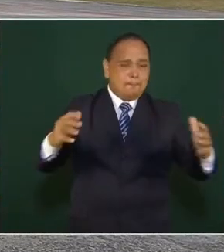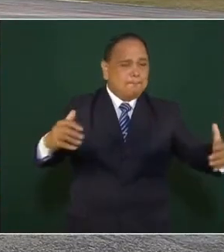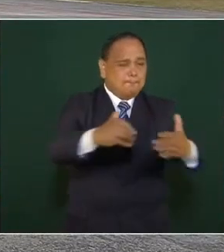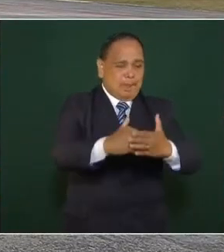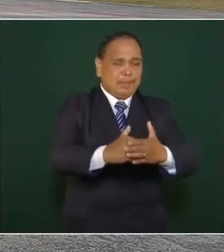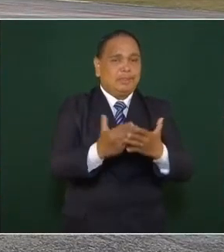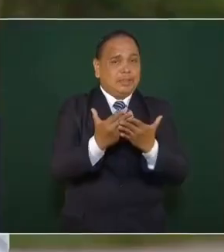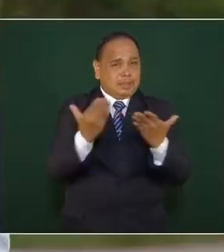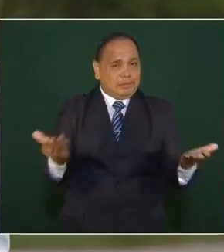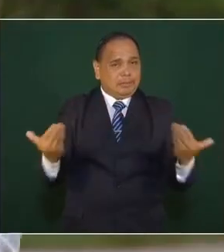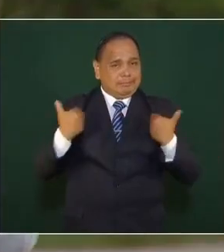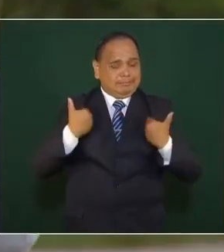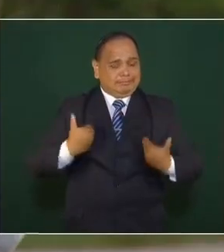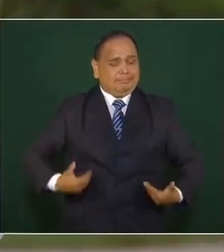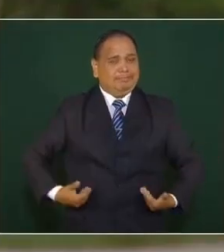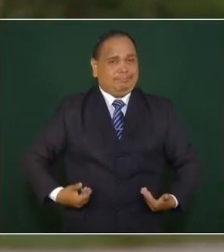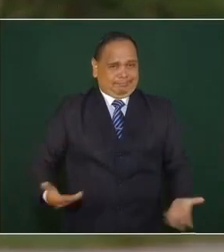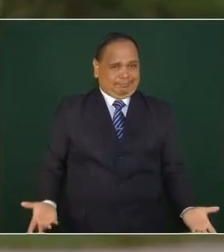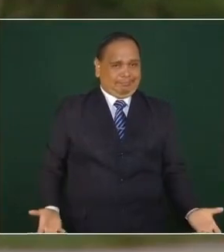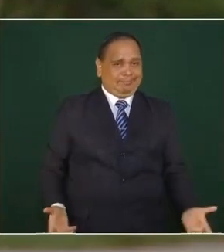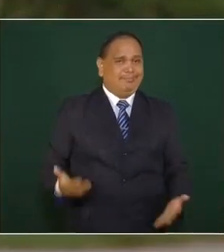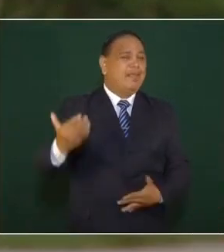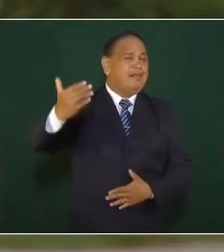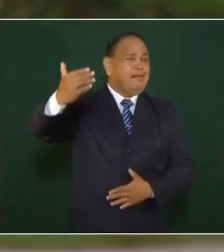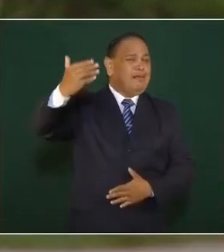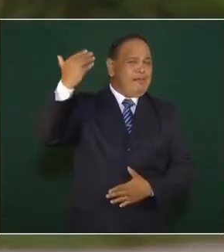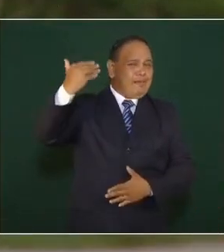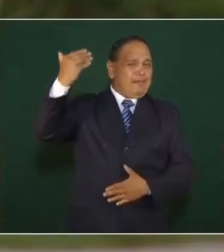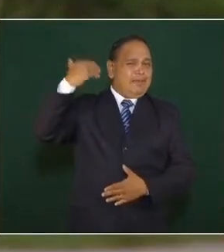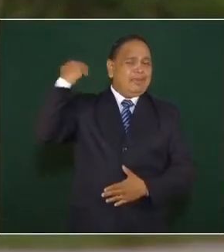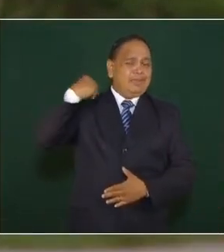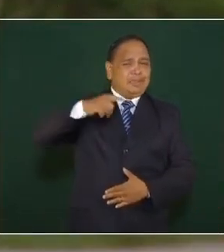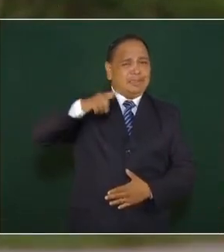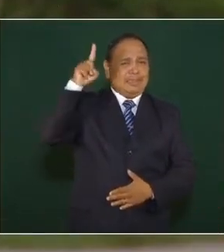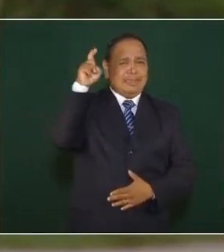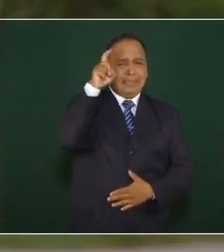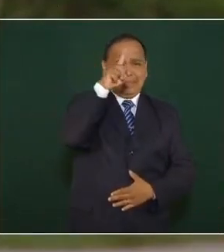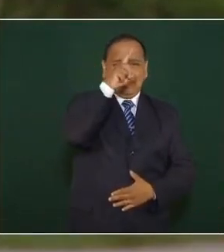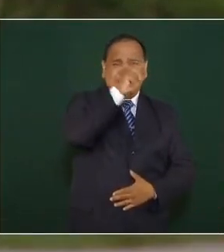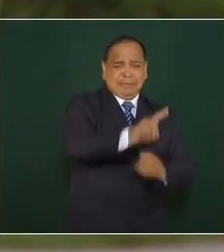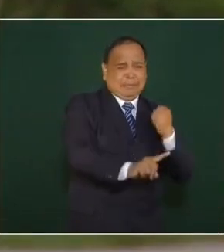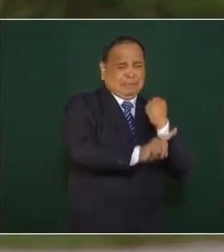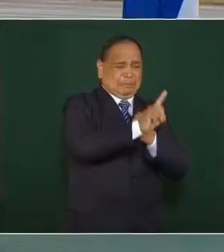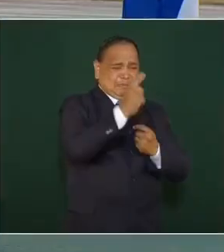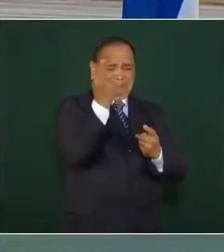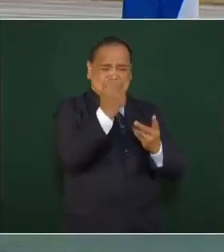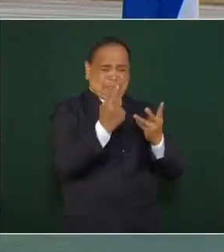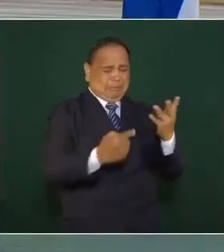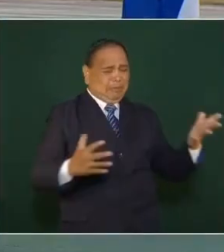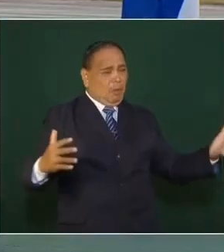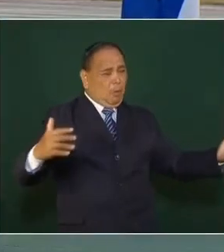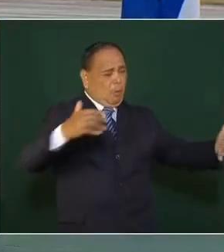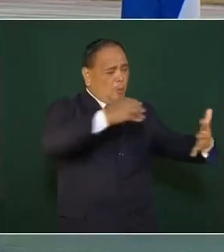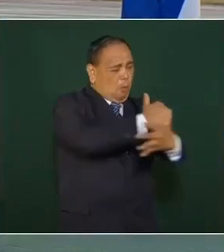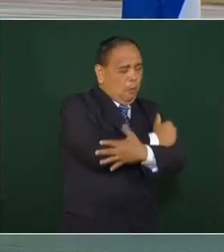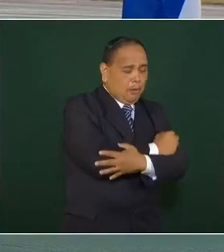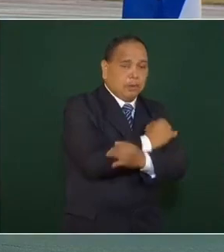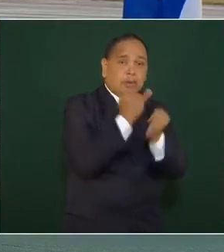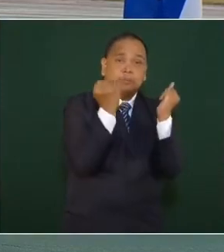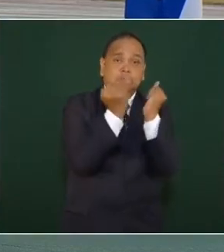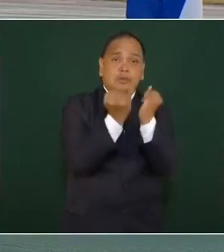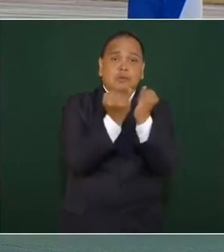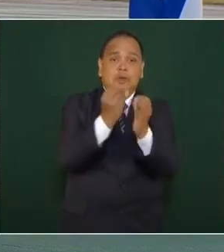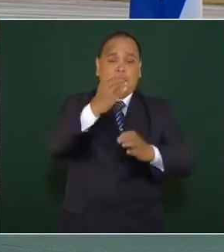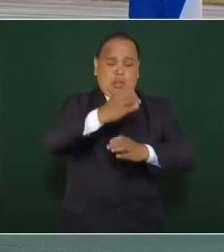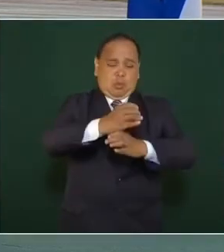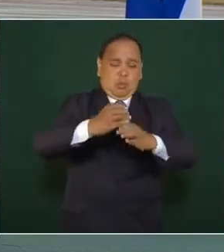en persona el abrazo que recibimos en horas difíciles e inciertas, junto con la ayuda material y